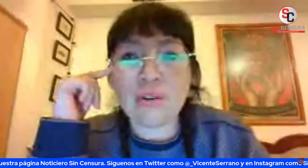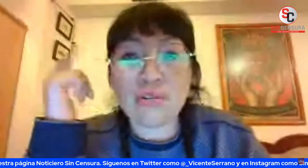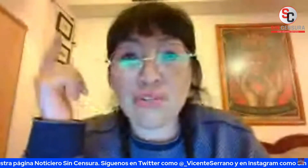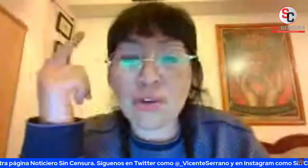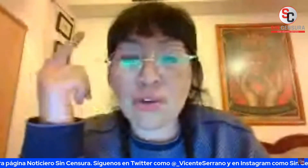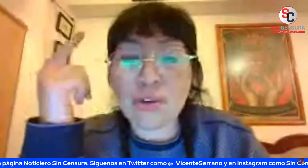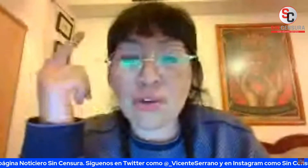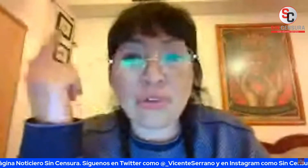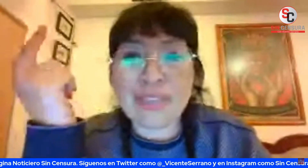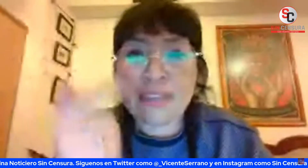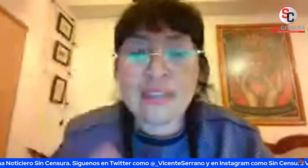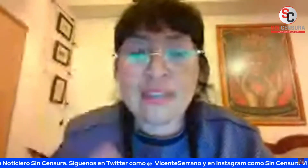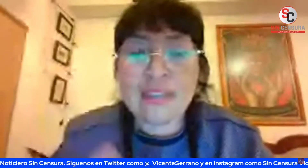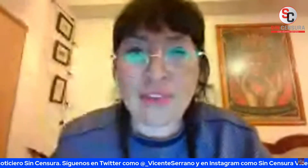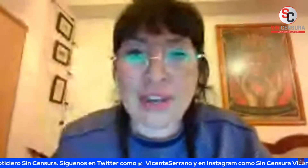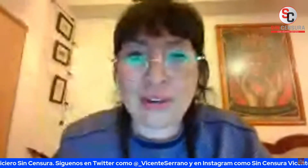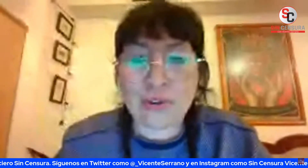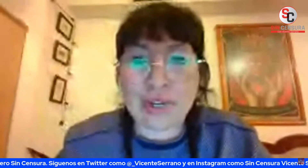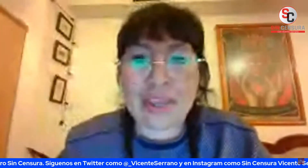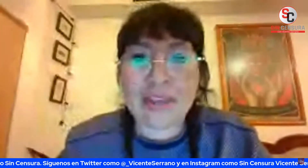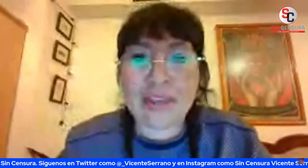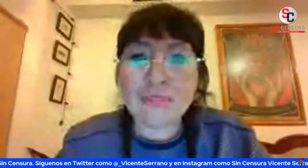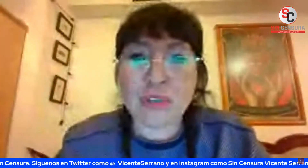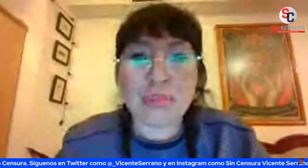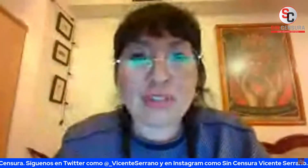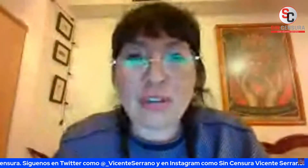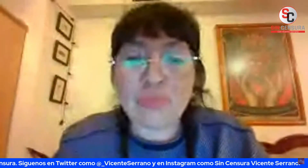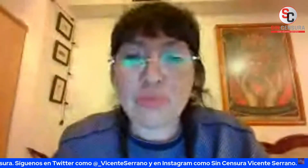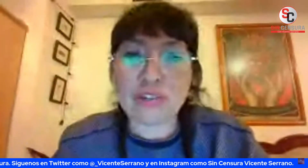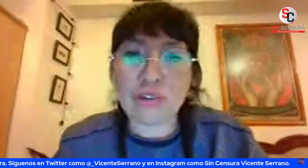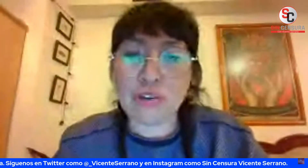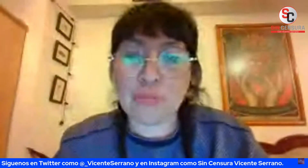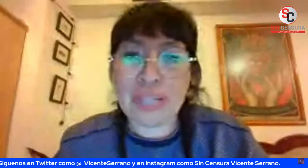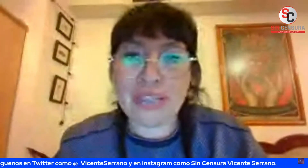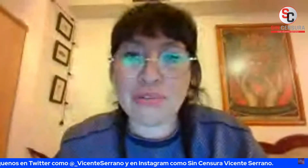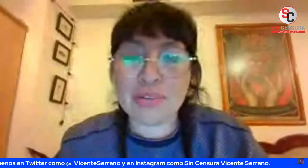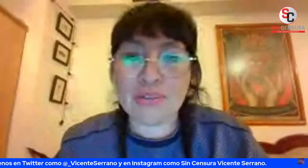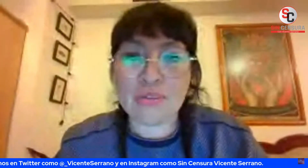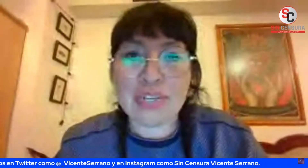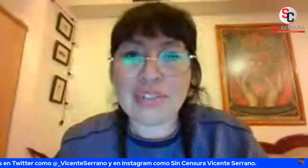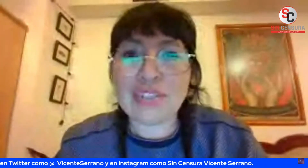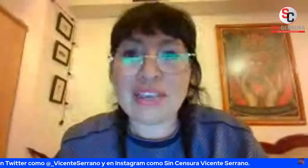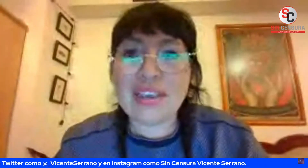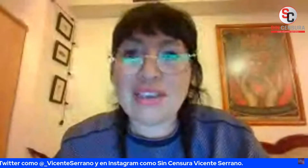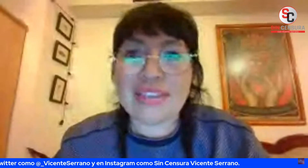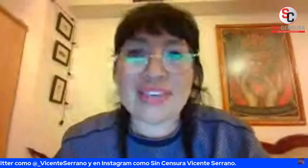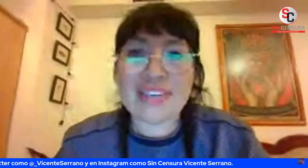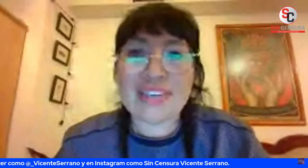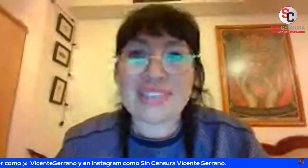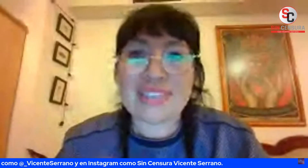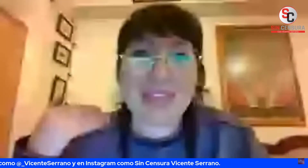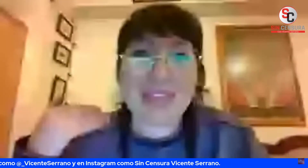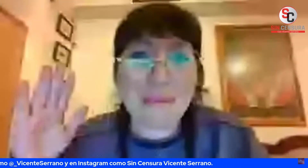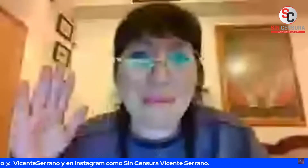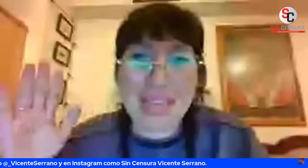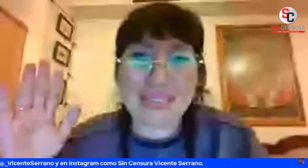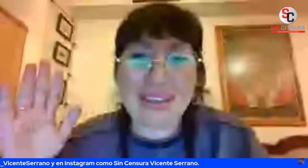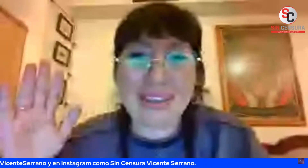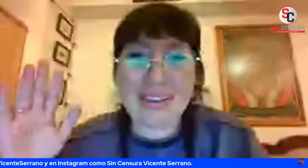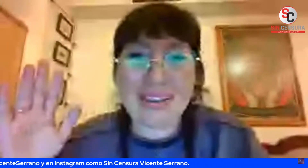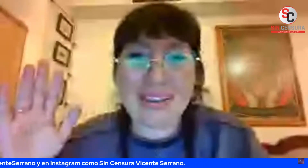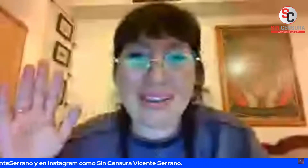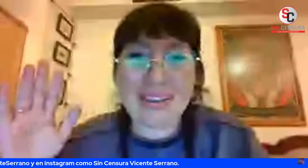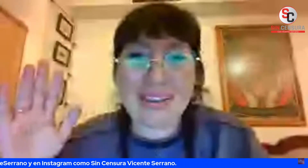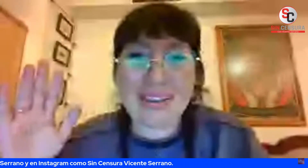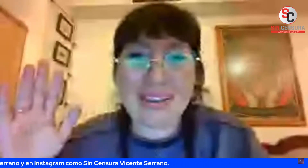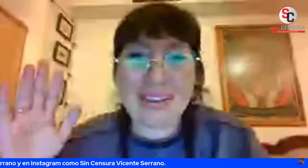Rafael Correa con medios de comunicación corporativos, en los cuales dice, desde que se inventó la imprenta, el interés